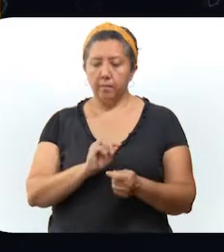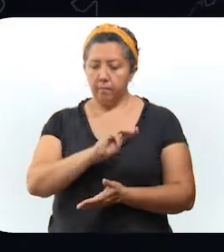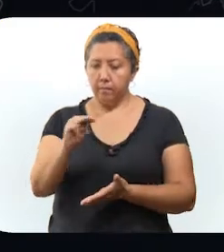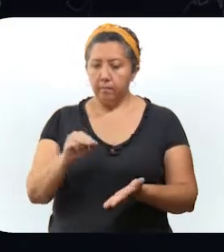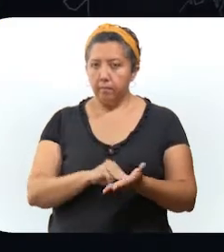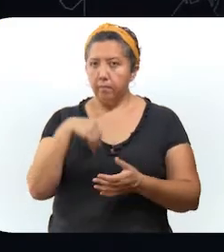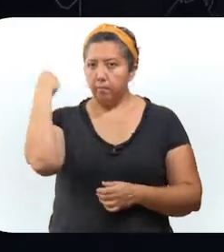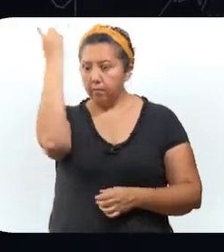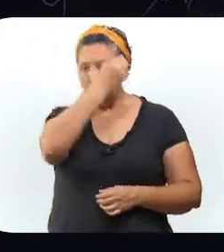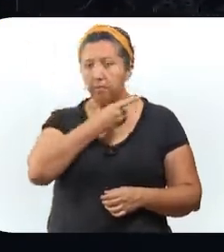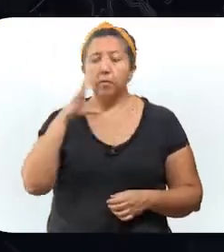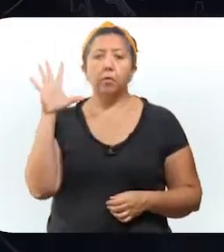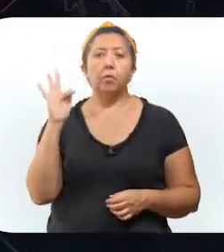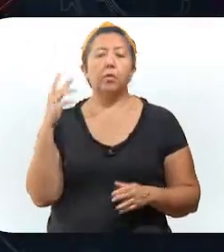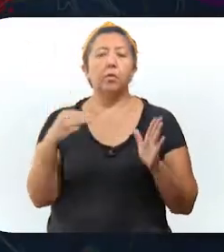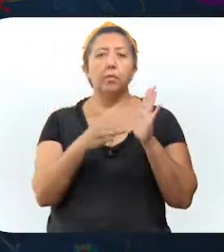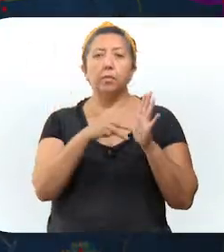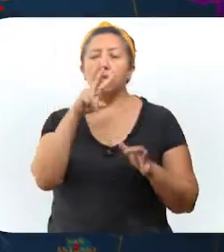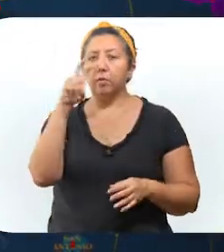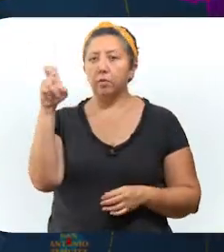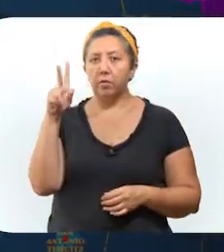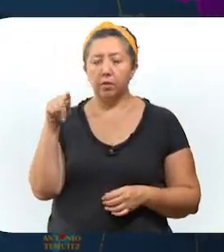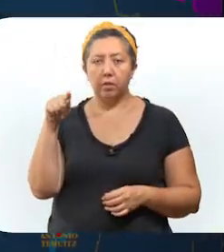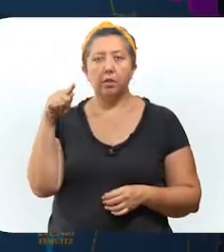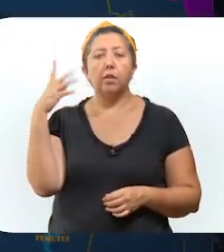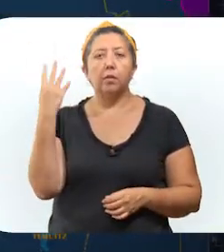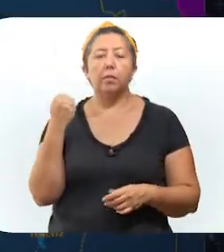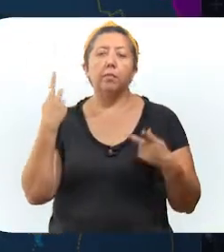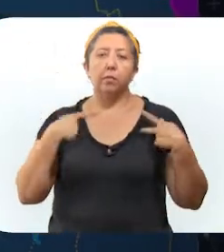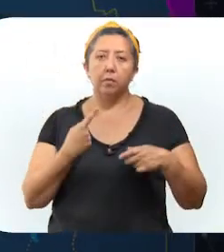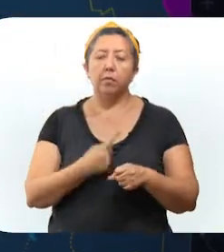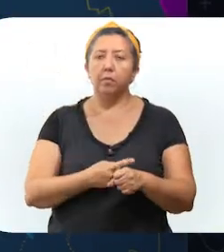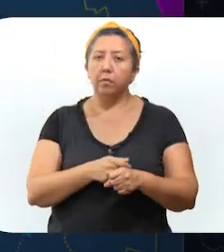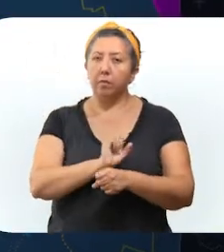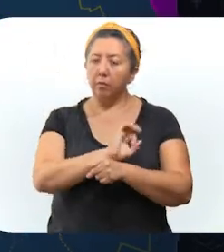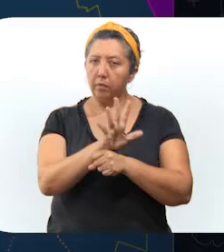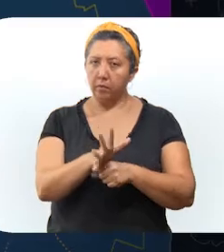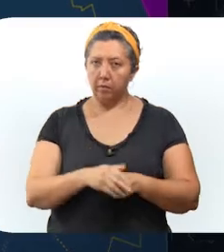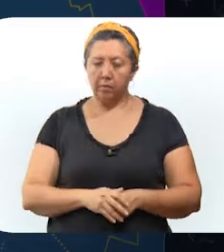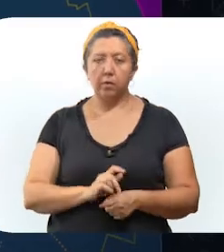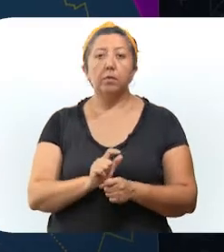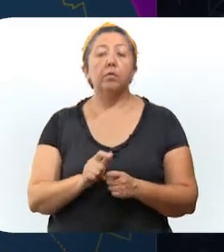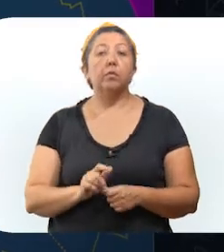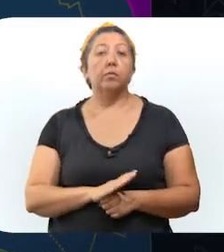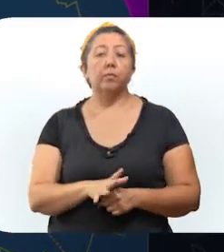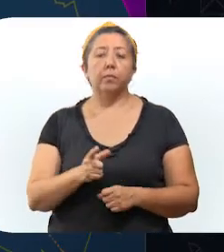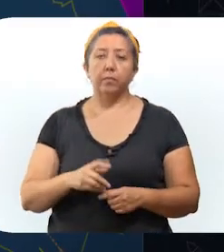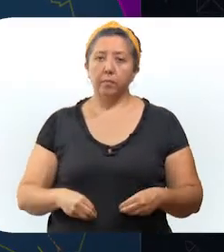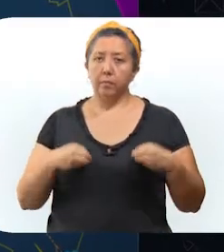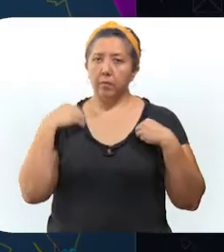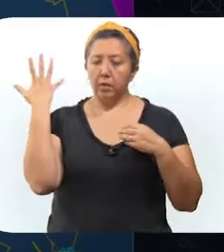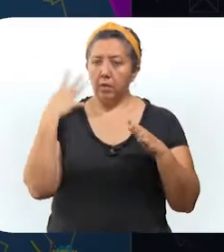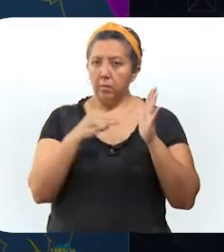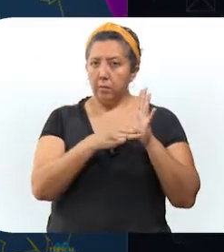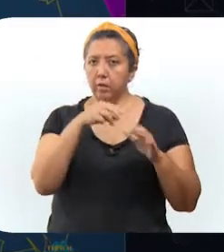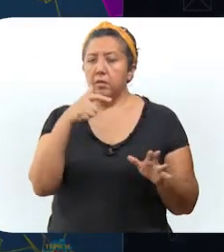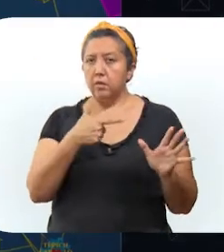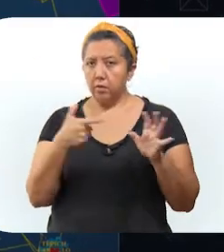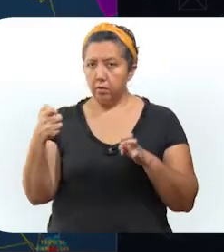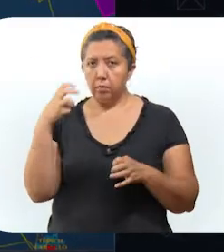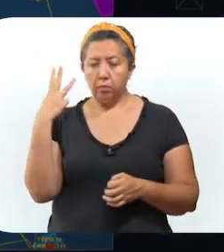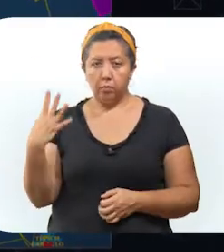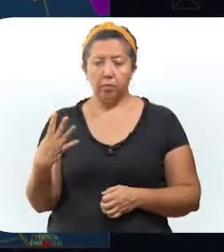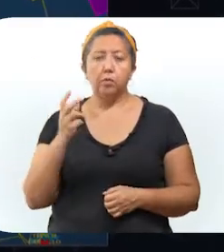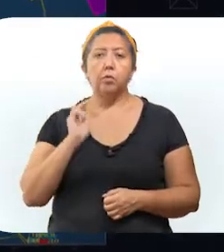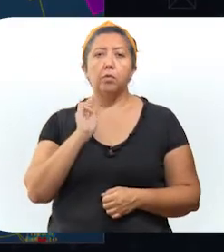Específicamente en Mérida se han diagnosticado 40.279 personas contagiadas de coronavirus, las cuales viven 10.734 en la